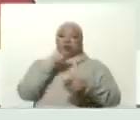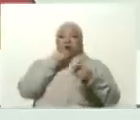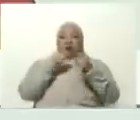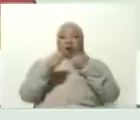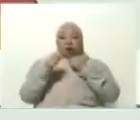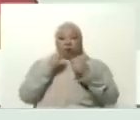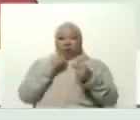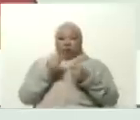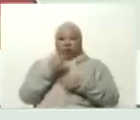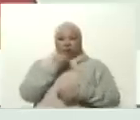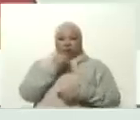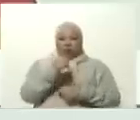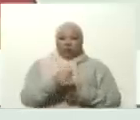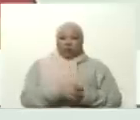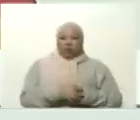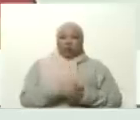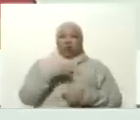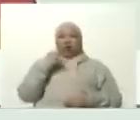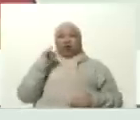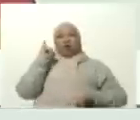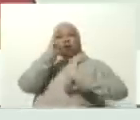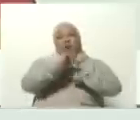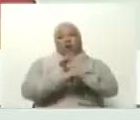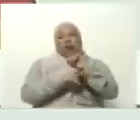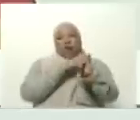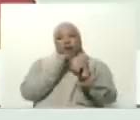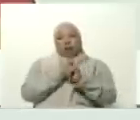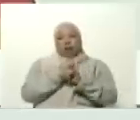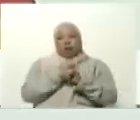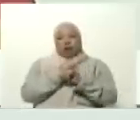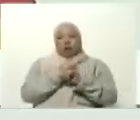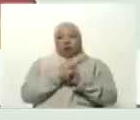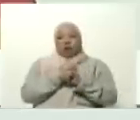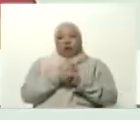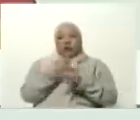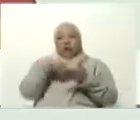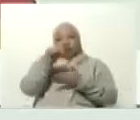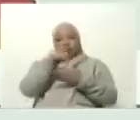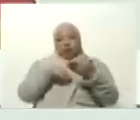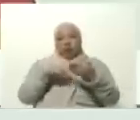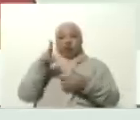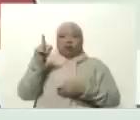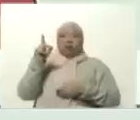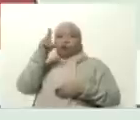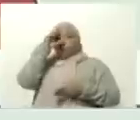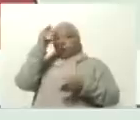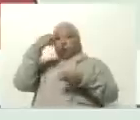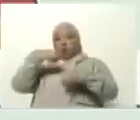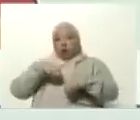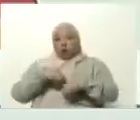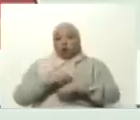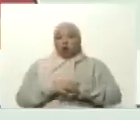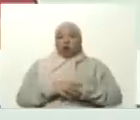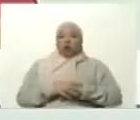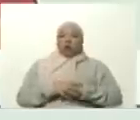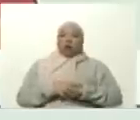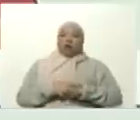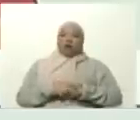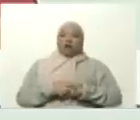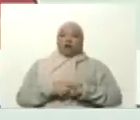sobre el tema internacional, básicamente sobre la firma del segundo acuerdo parcial